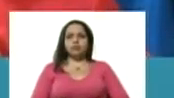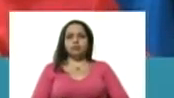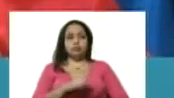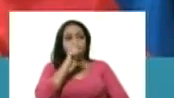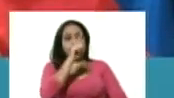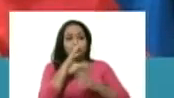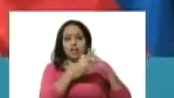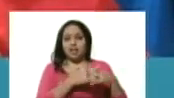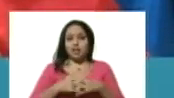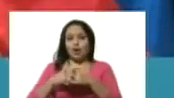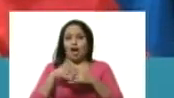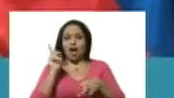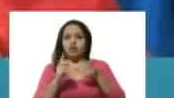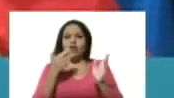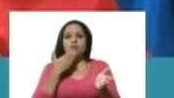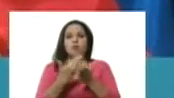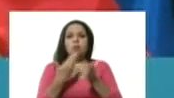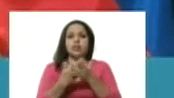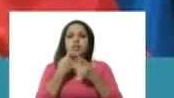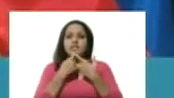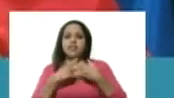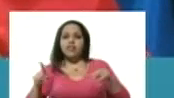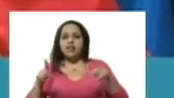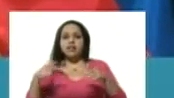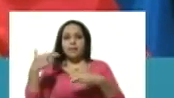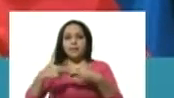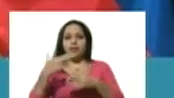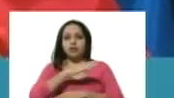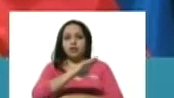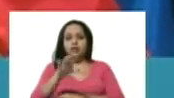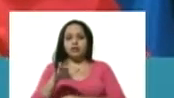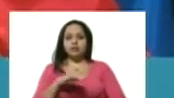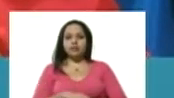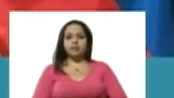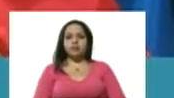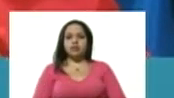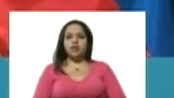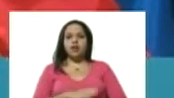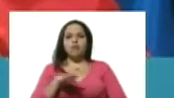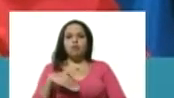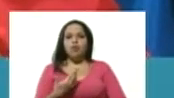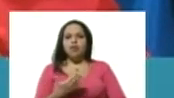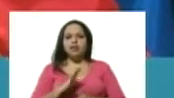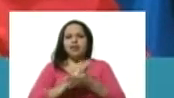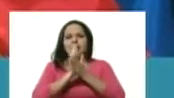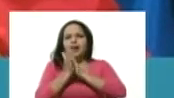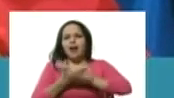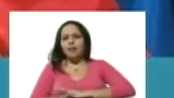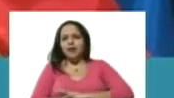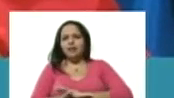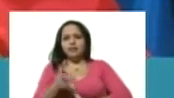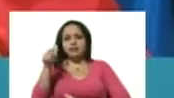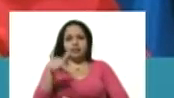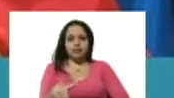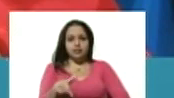Unidos propuestas alternativas a Petrocaribe para tratar de detener esta